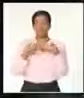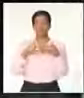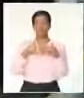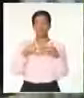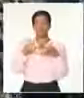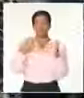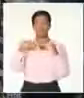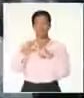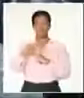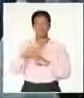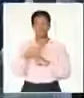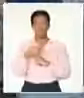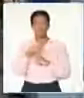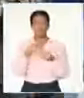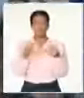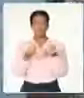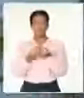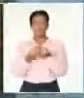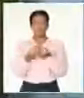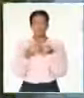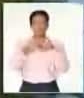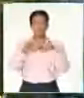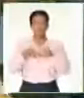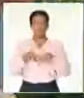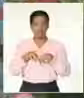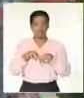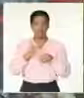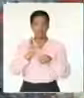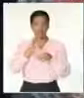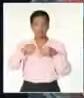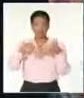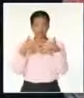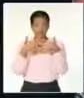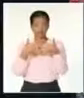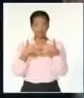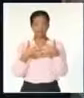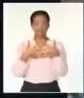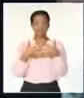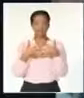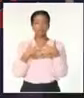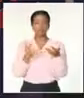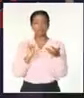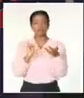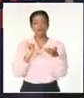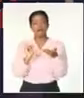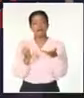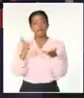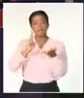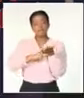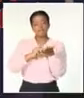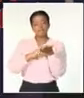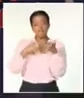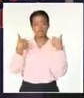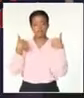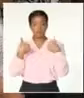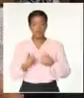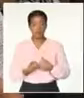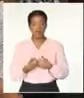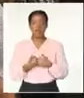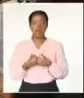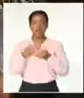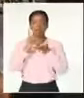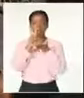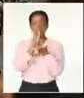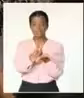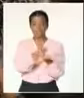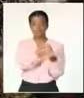González Fraga, junto a la subsecretaria de la ALADI, Mónica Martínez, e integrantes del cuerpo diplomático, recorrieron el recinto ferial